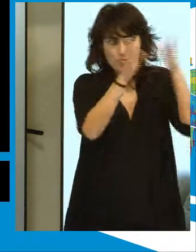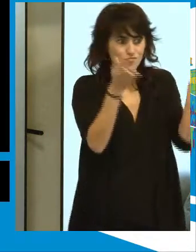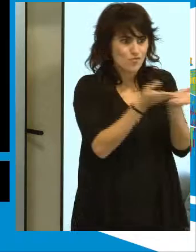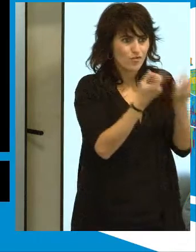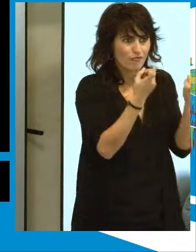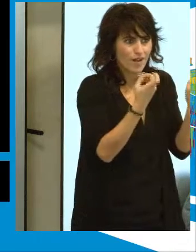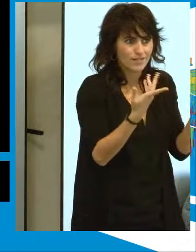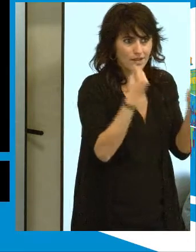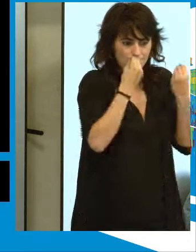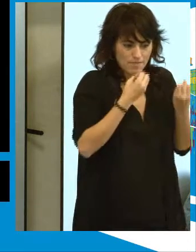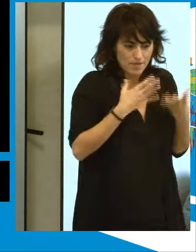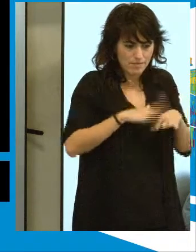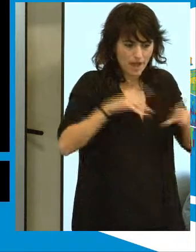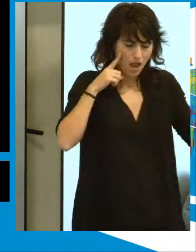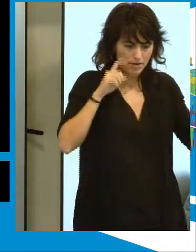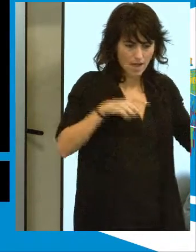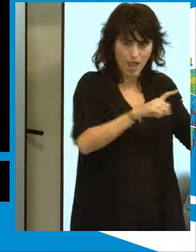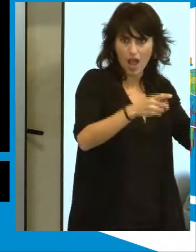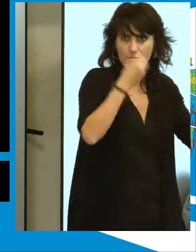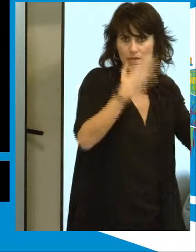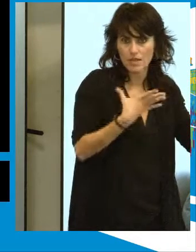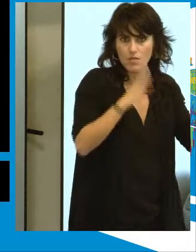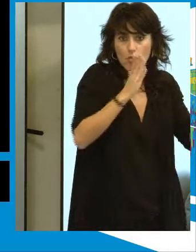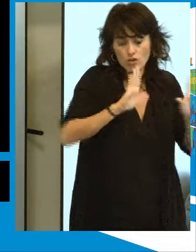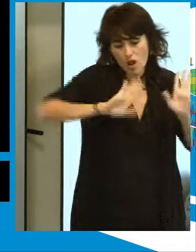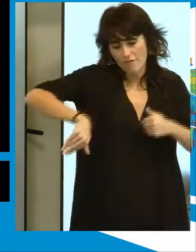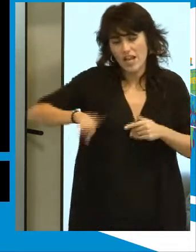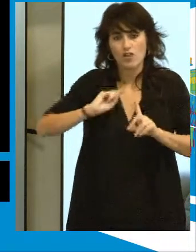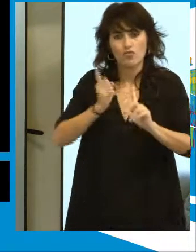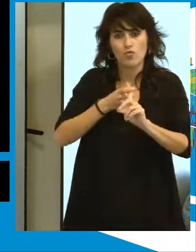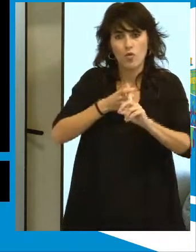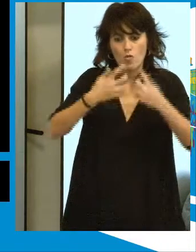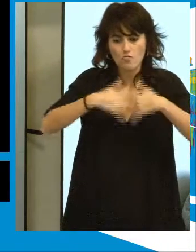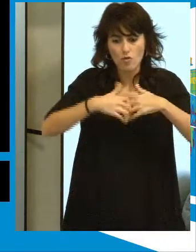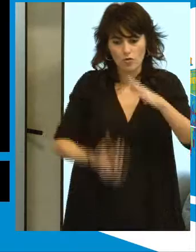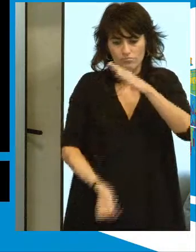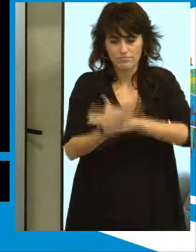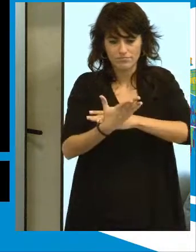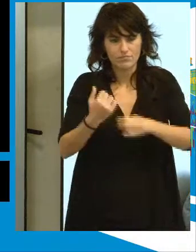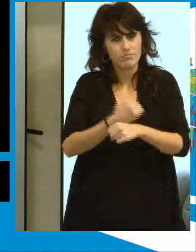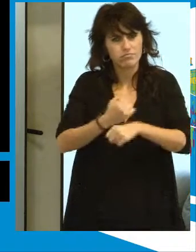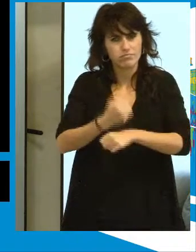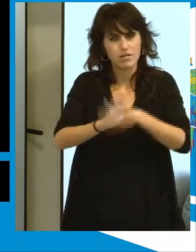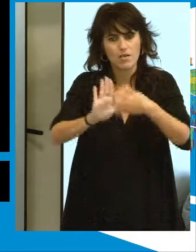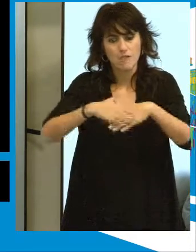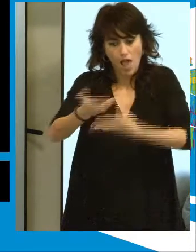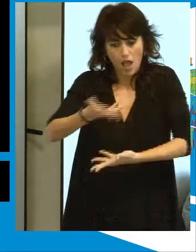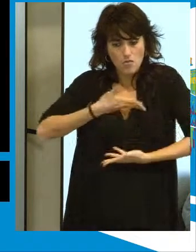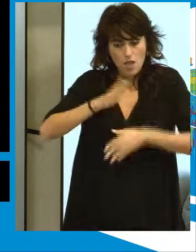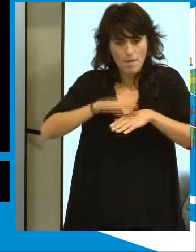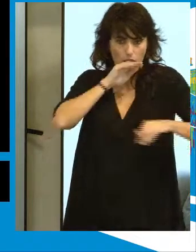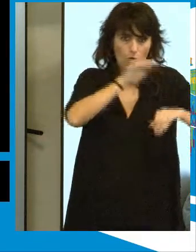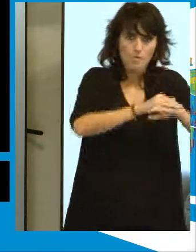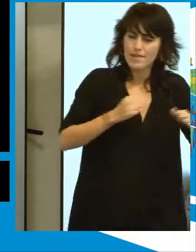está como necesitamos para poder navegar, por eso de ahí esa solución al final salió el motor, que es en el que trabajamos mucho, para que nos ayude a cumplir